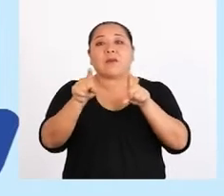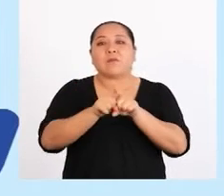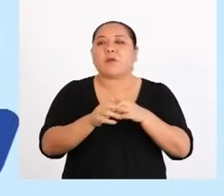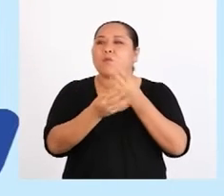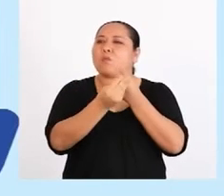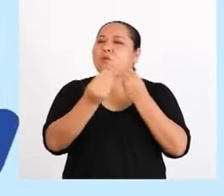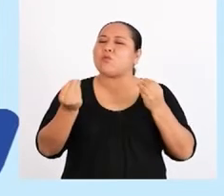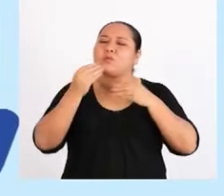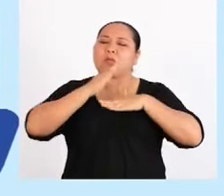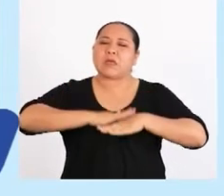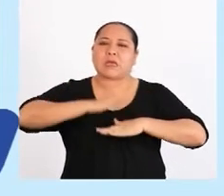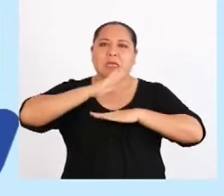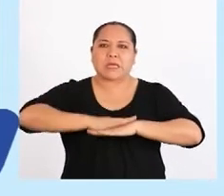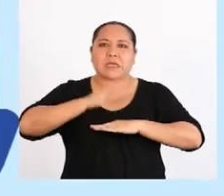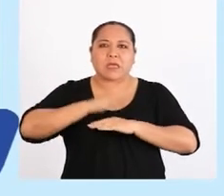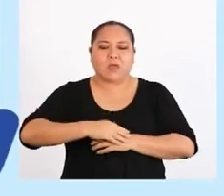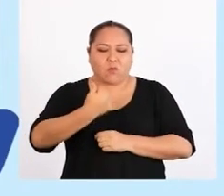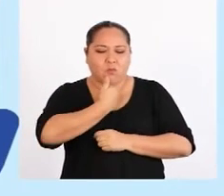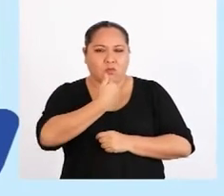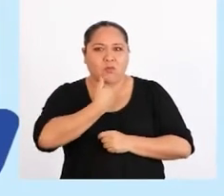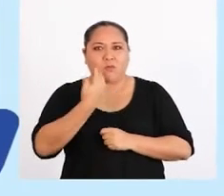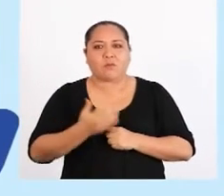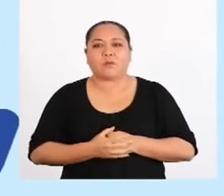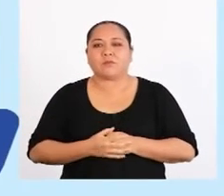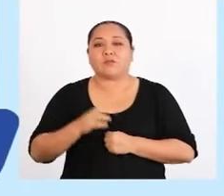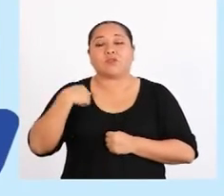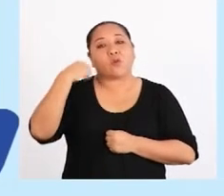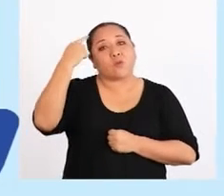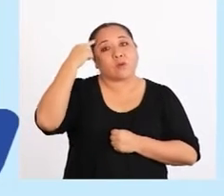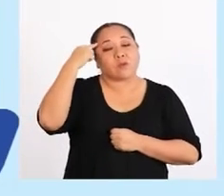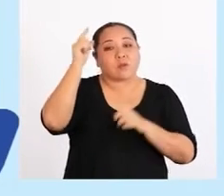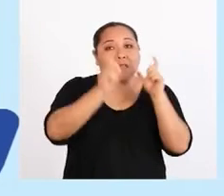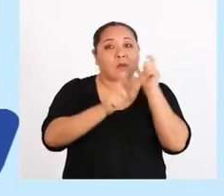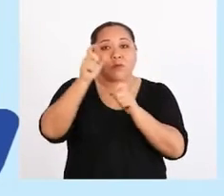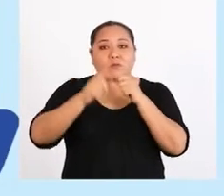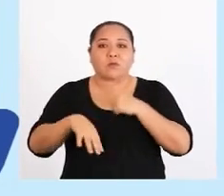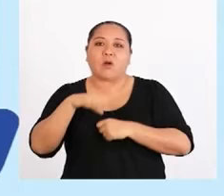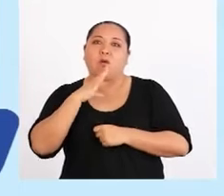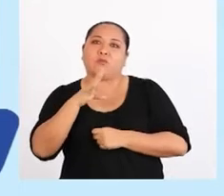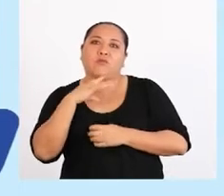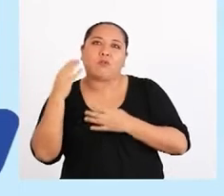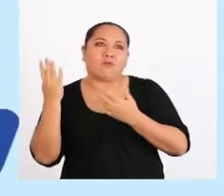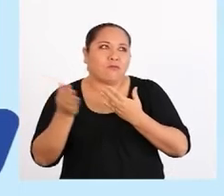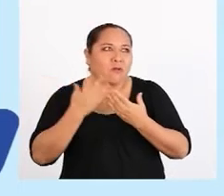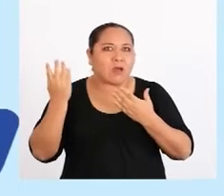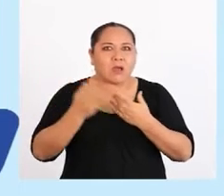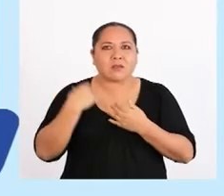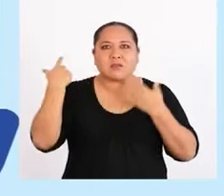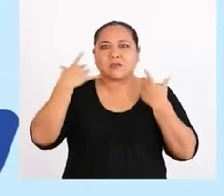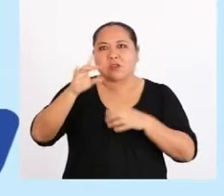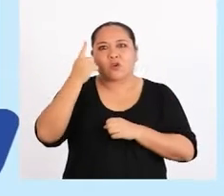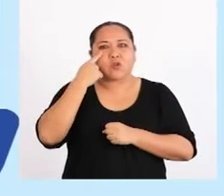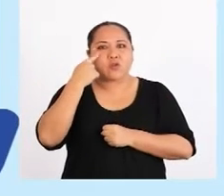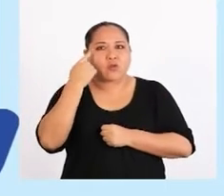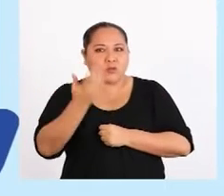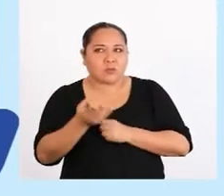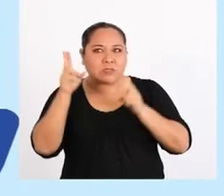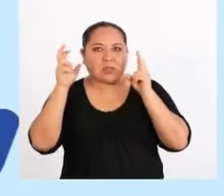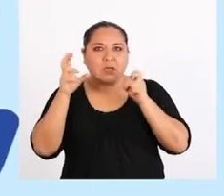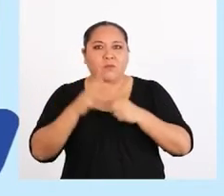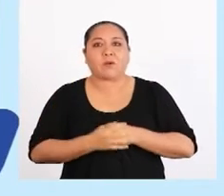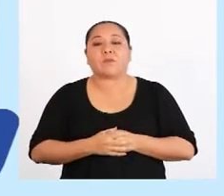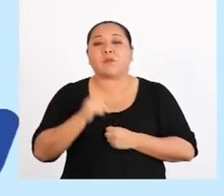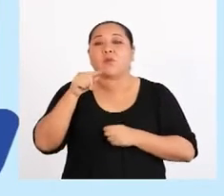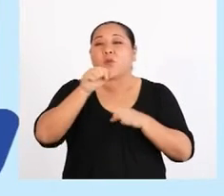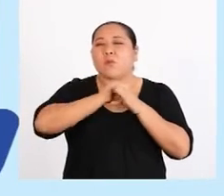todo bastante seguridad sobre sí mismo. Yo creo que las personas hablan con más facilidad cuando ya conocen el tema